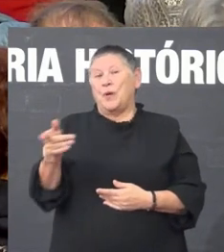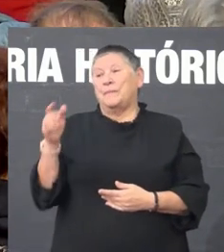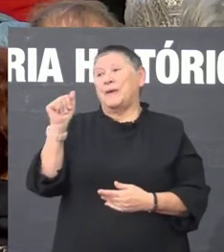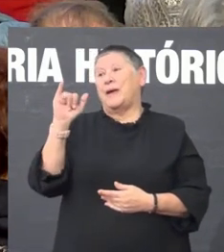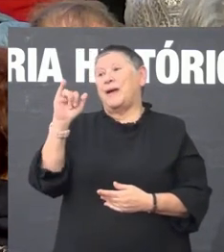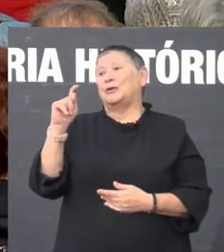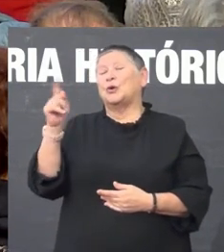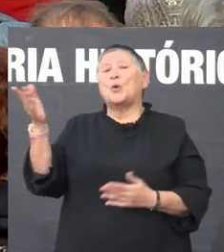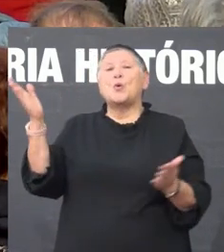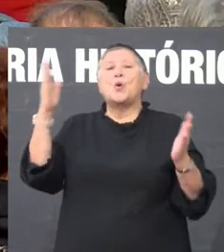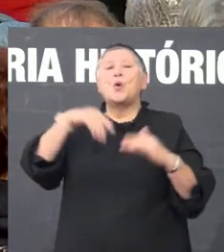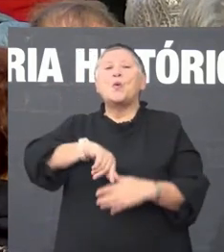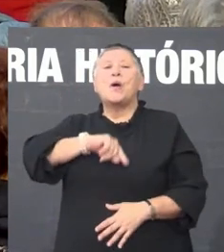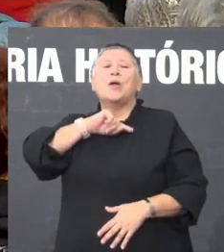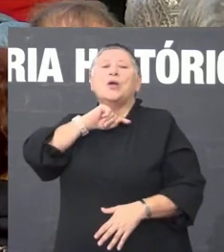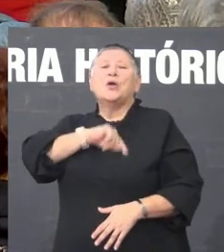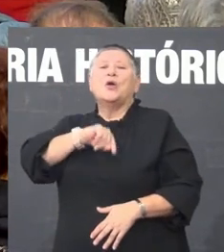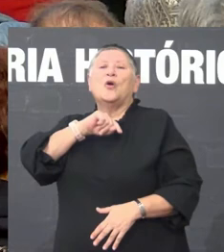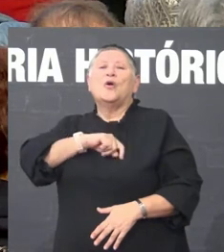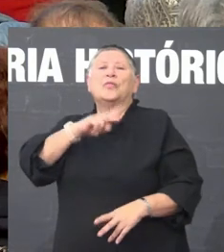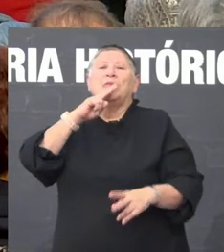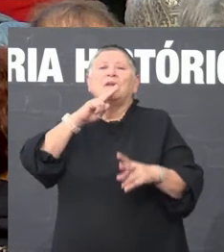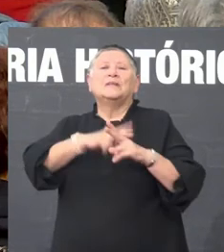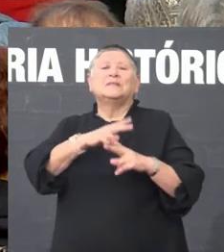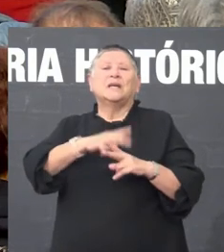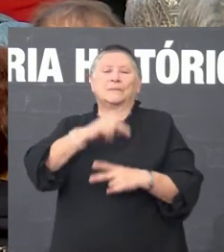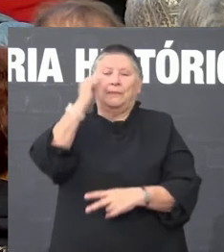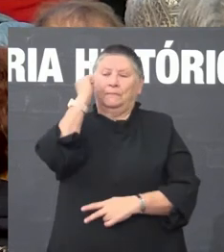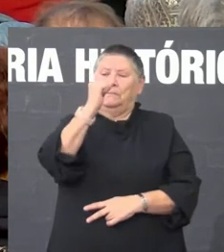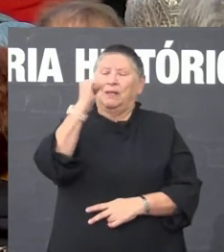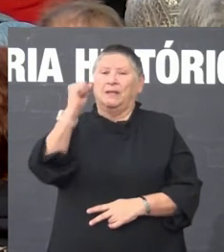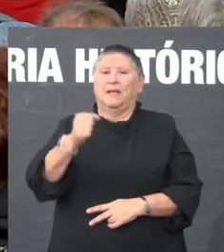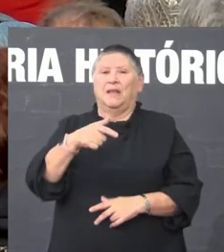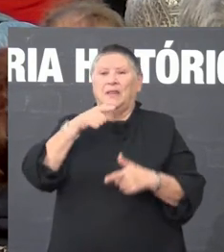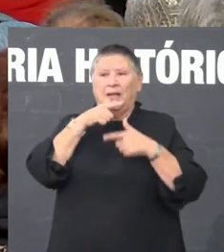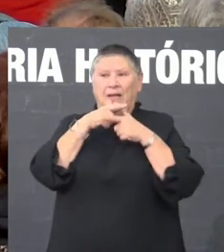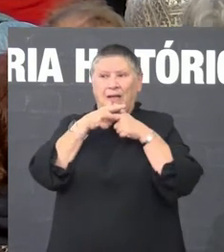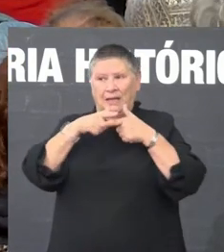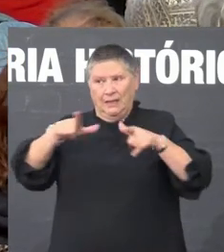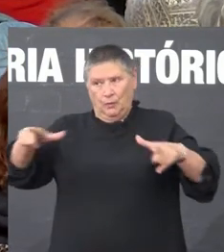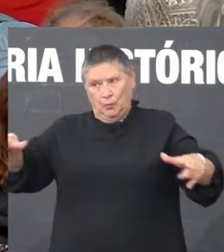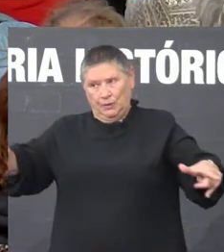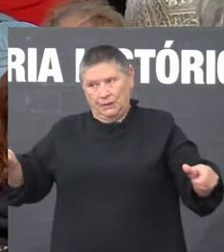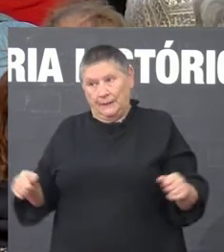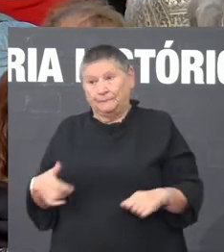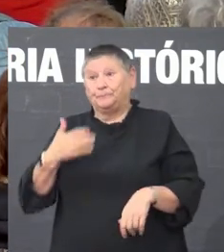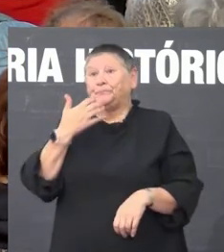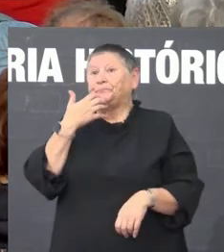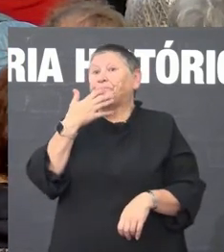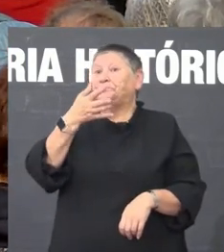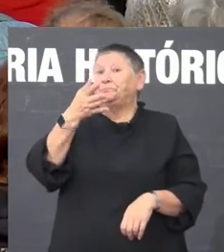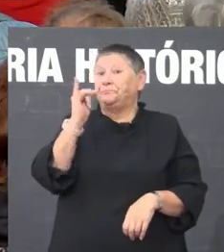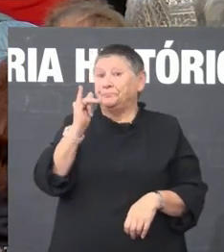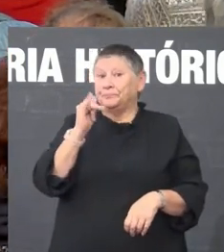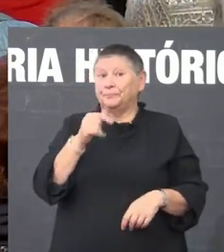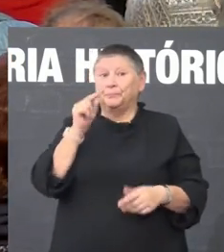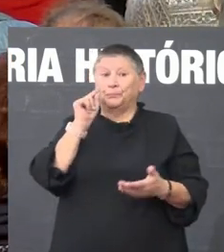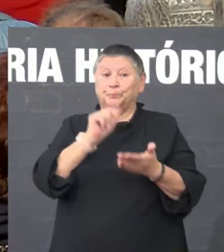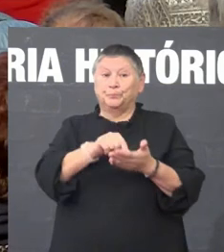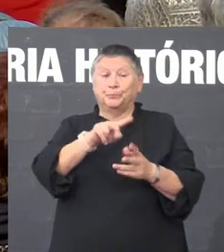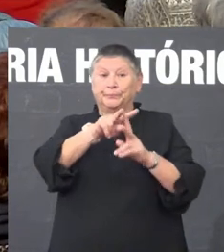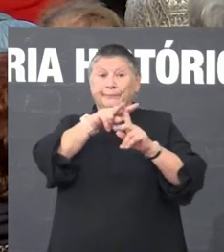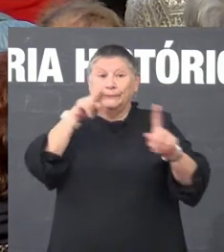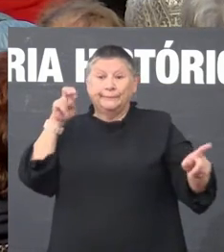conciencia de lo que significa el genocidio lingüístico. Si realmente existiera una percepción de lo